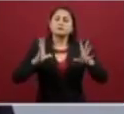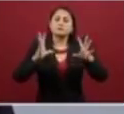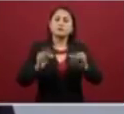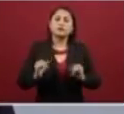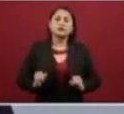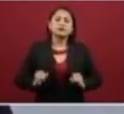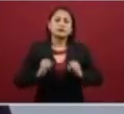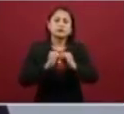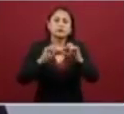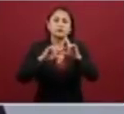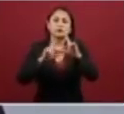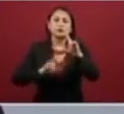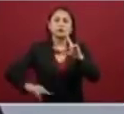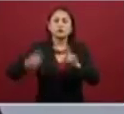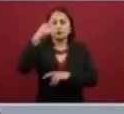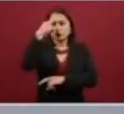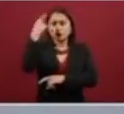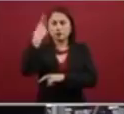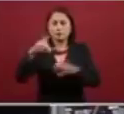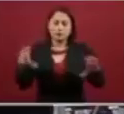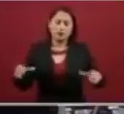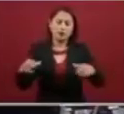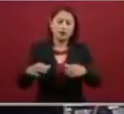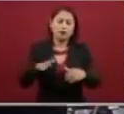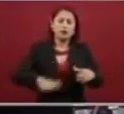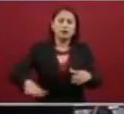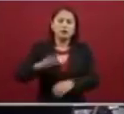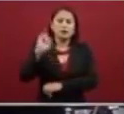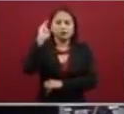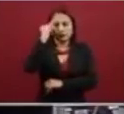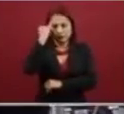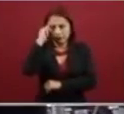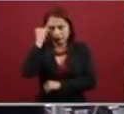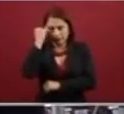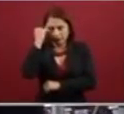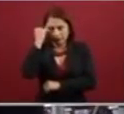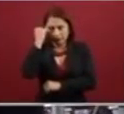Pueblos Indígenas. Los programas de bienestar